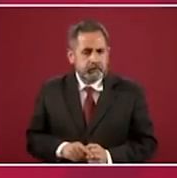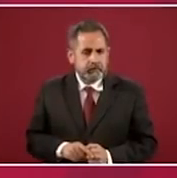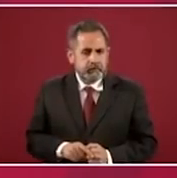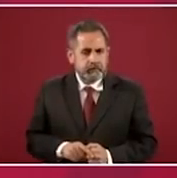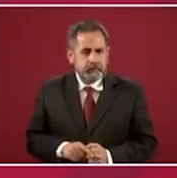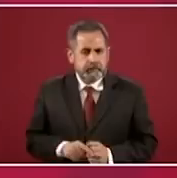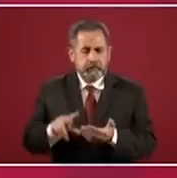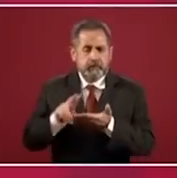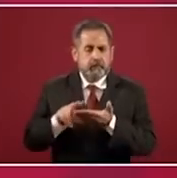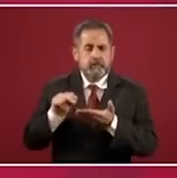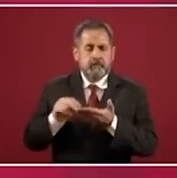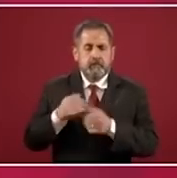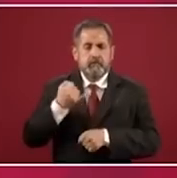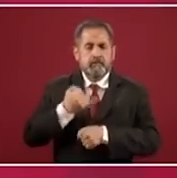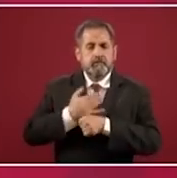inequitativo